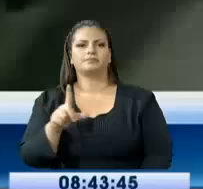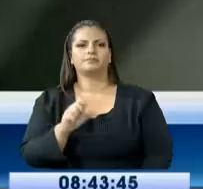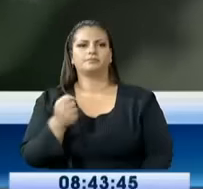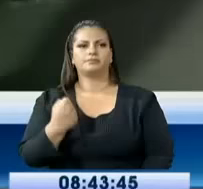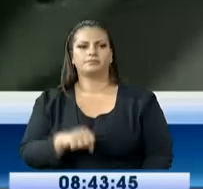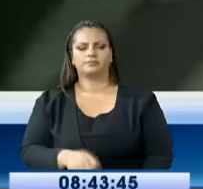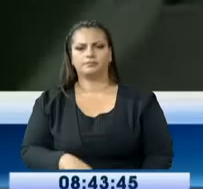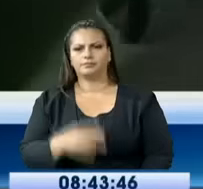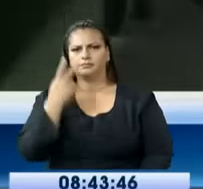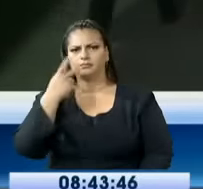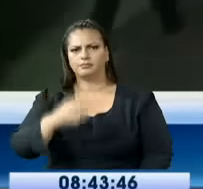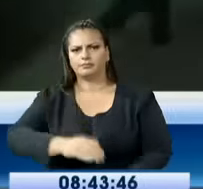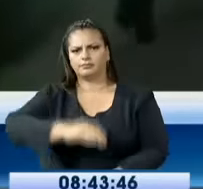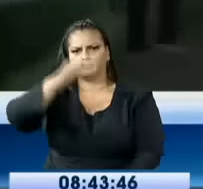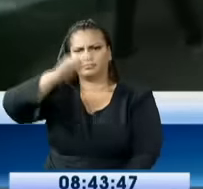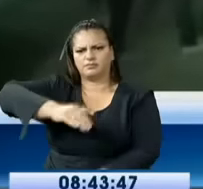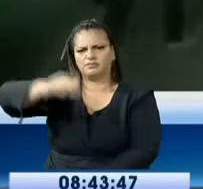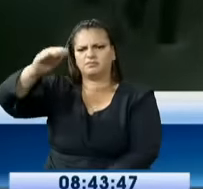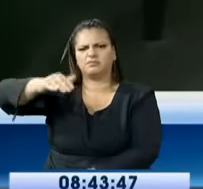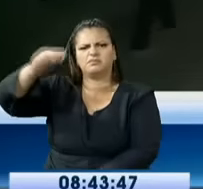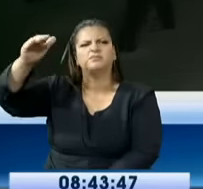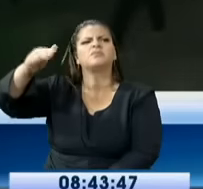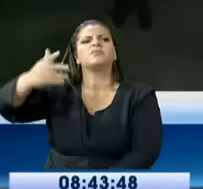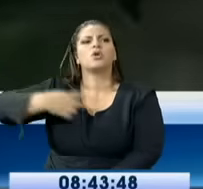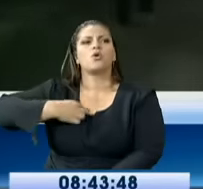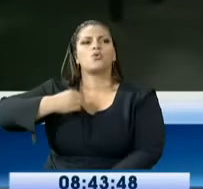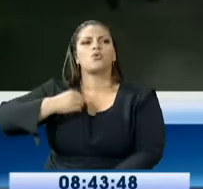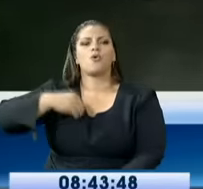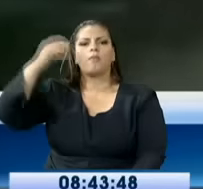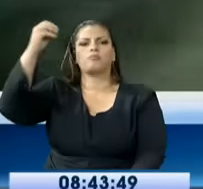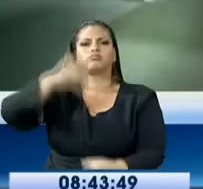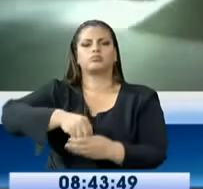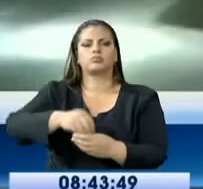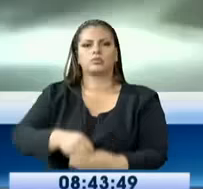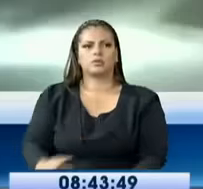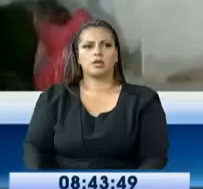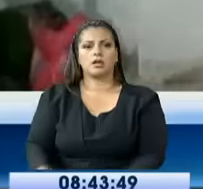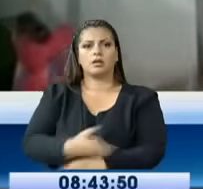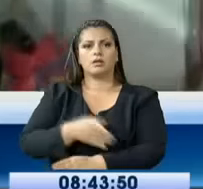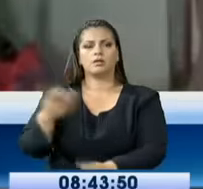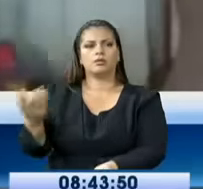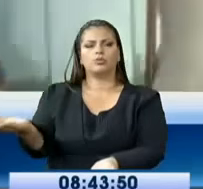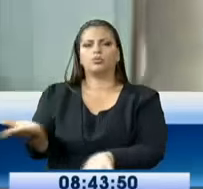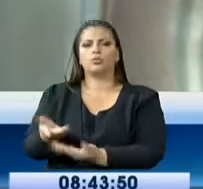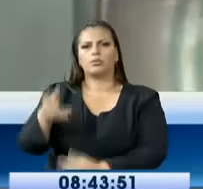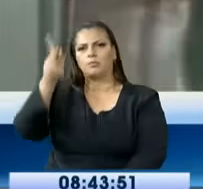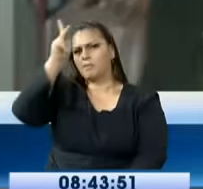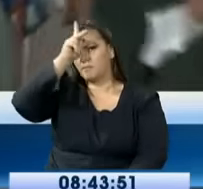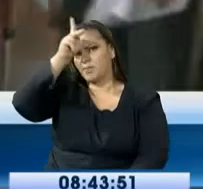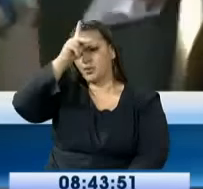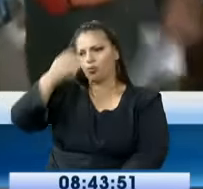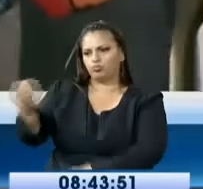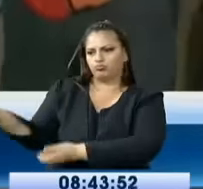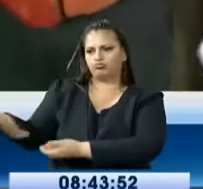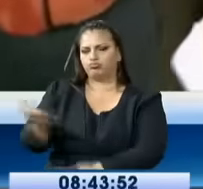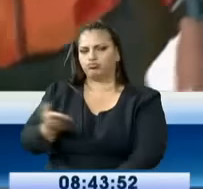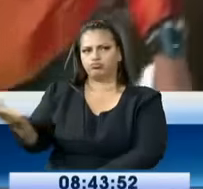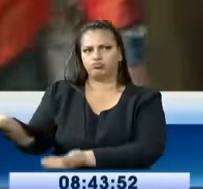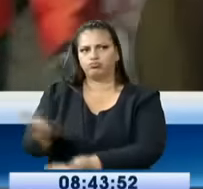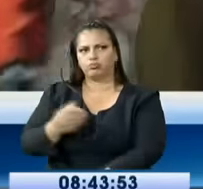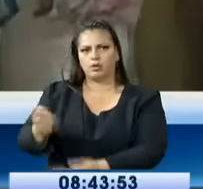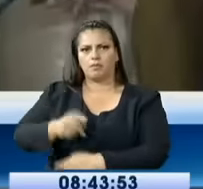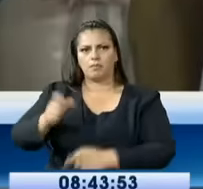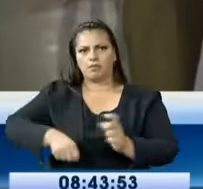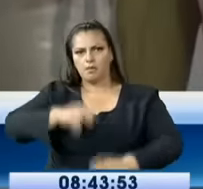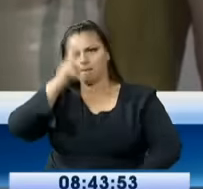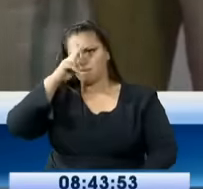son ingresados desde el vecino país del sur, pues no, de Perú. Correcto. Ingresan por caminos clandestinos hasta